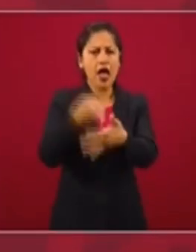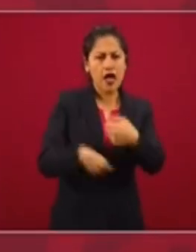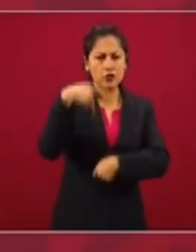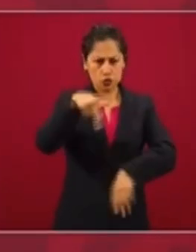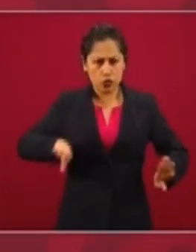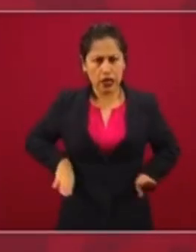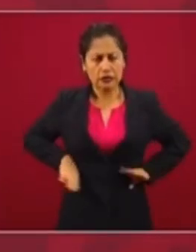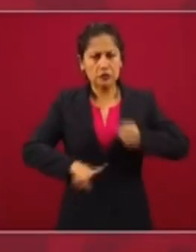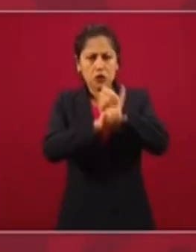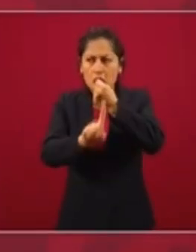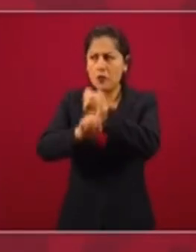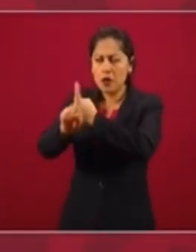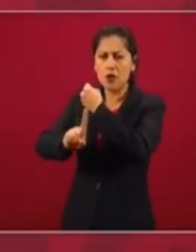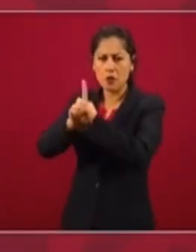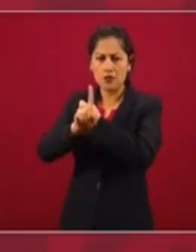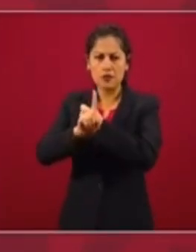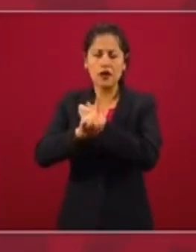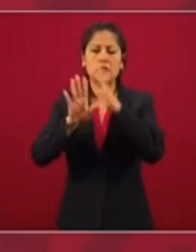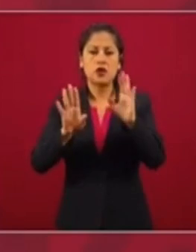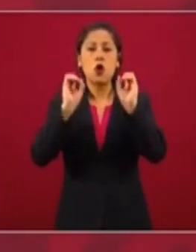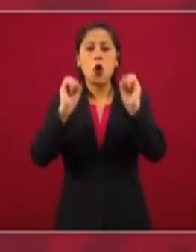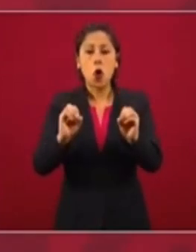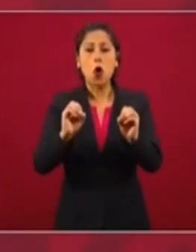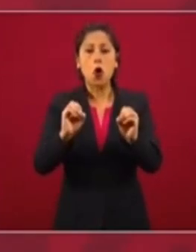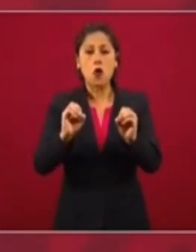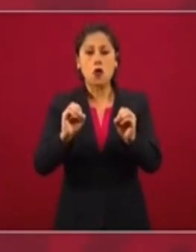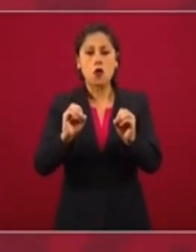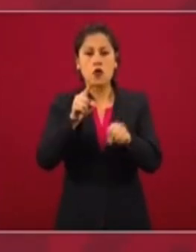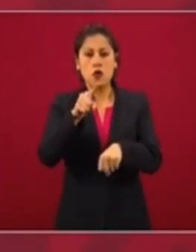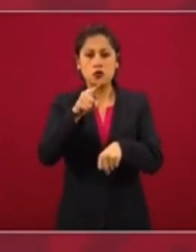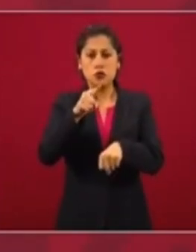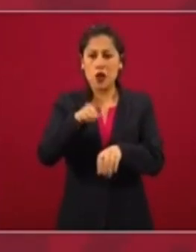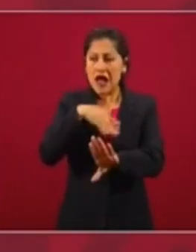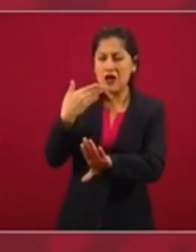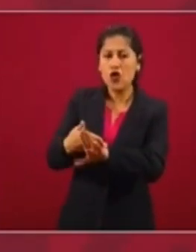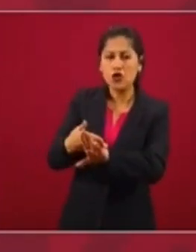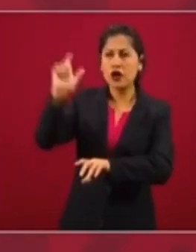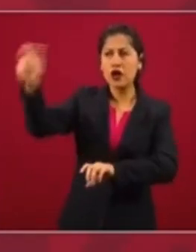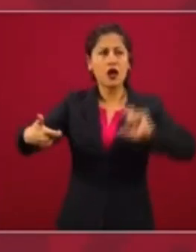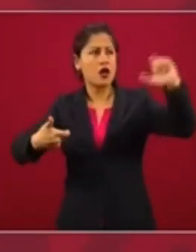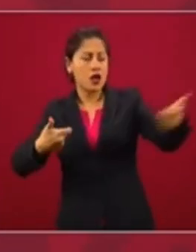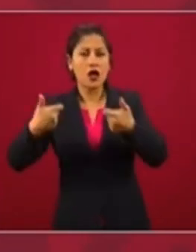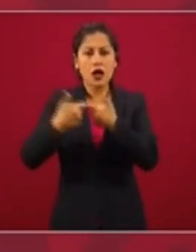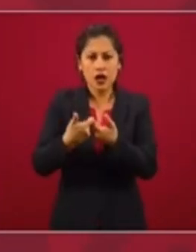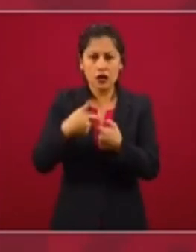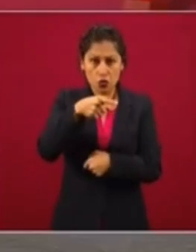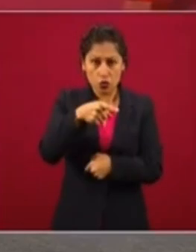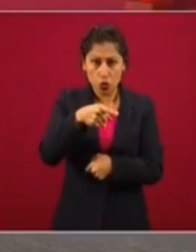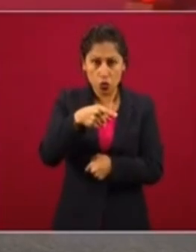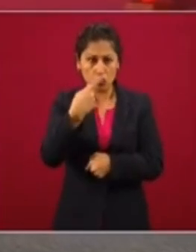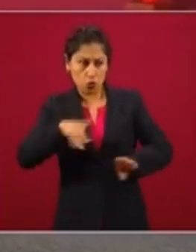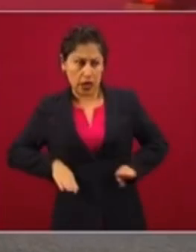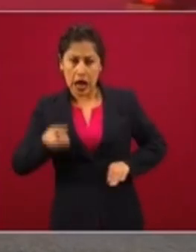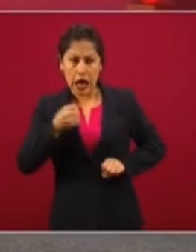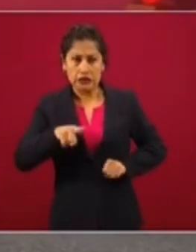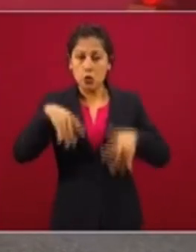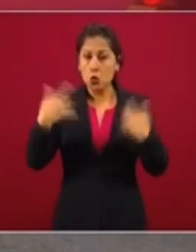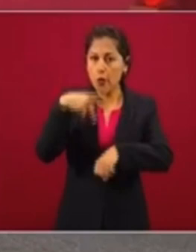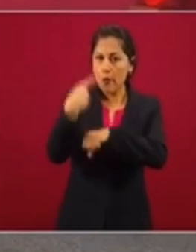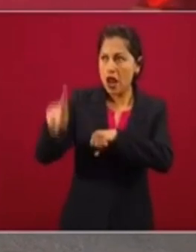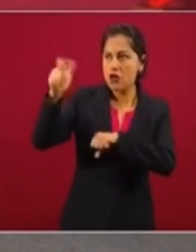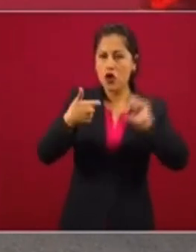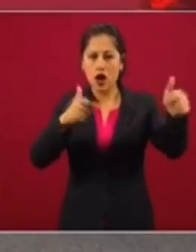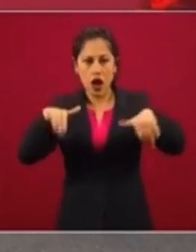conflictivo. Incluso estás poniendo en riesgo las inversiones para México. Sí, está bien que